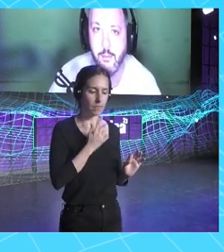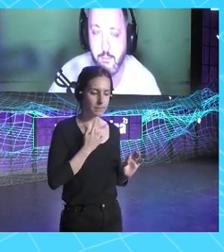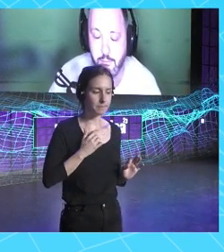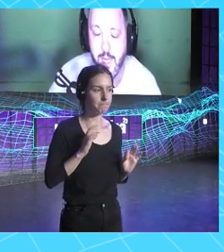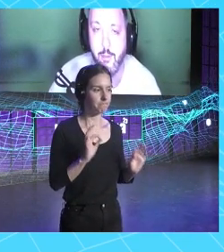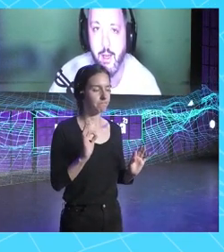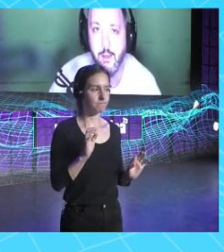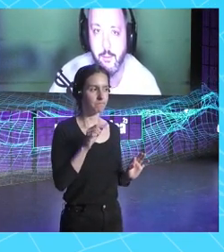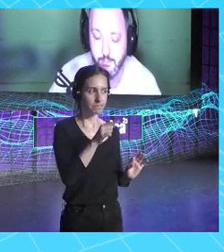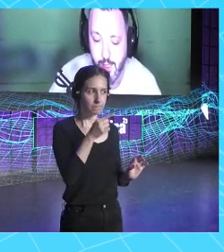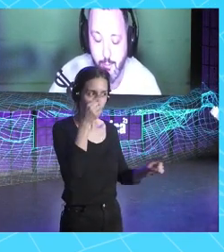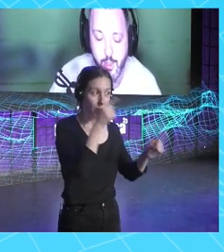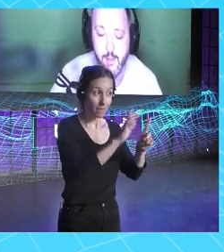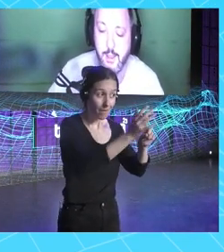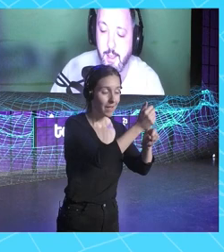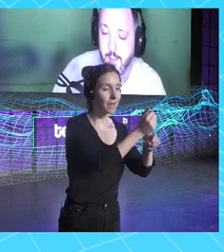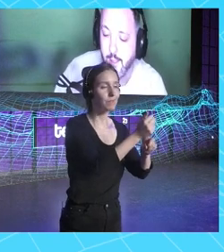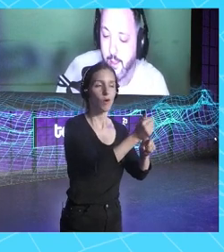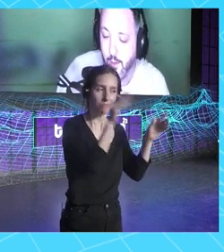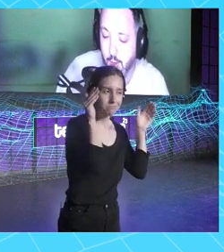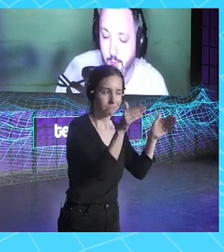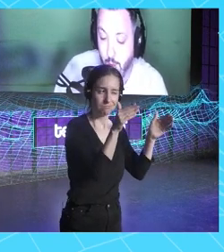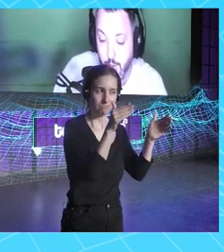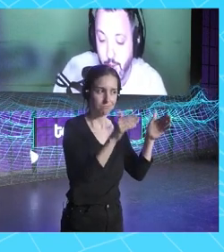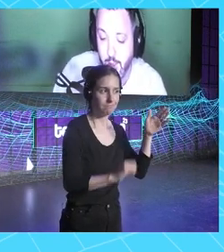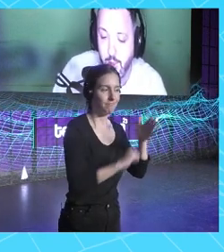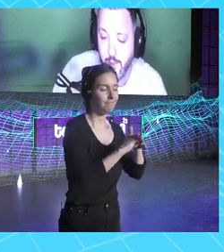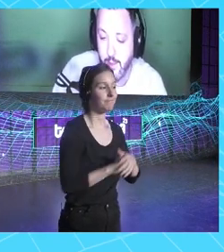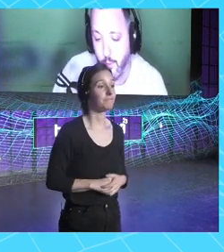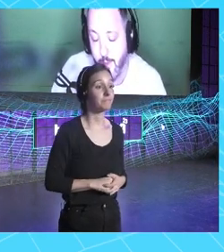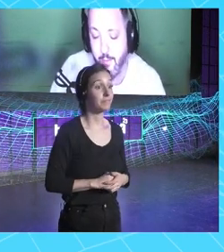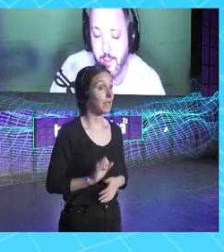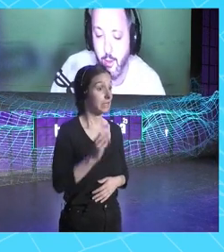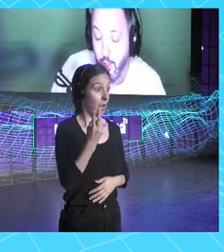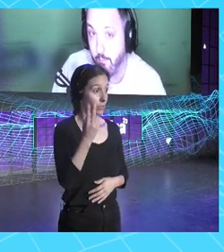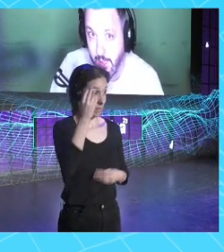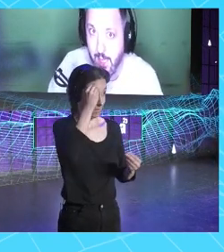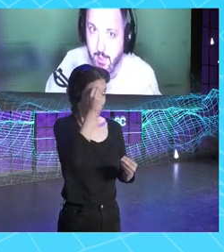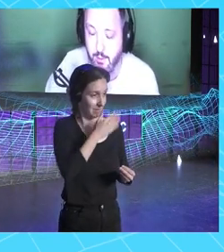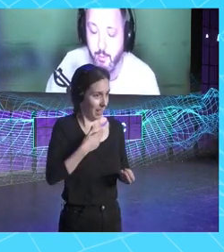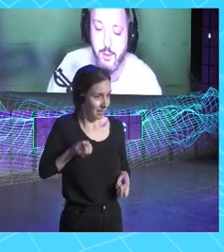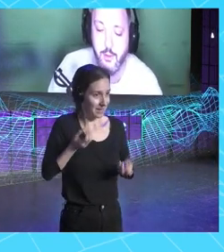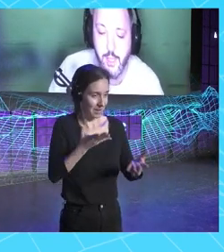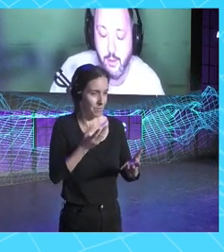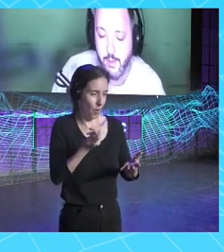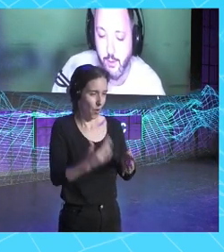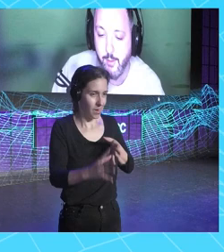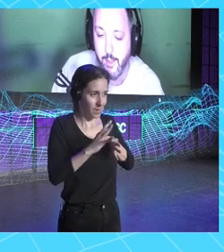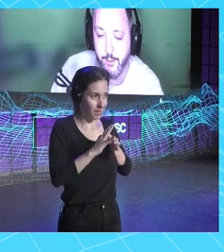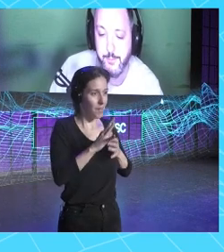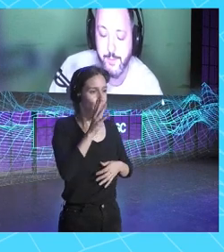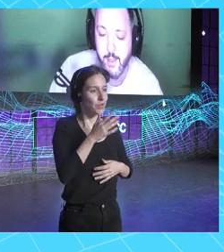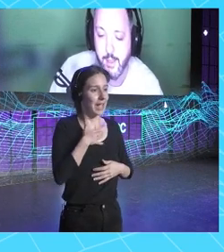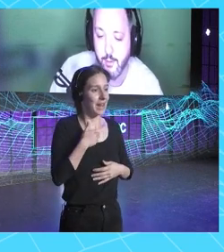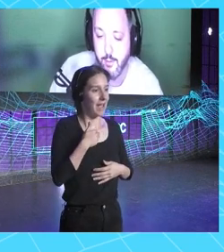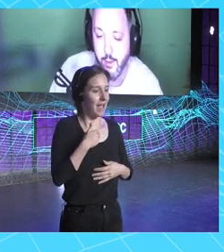pirat por ahí tirar por ahí y lo segundo y a última reflexión muy ligada a esto por eso os he contado De dónde vengo no